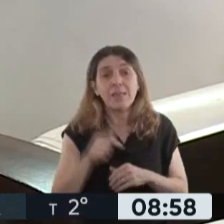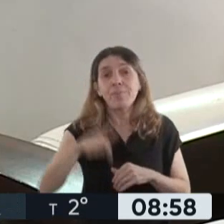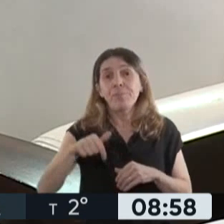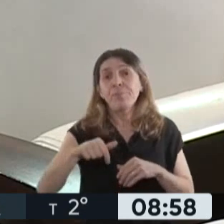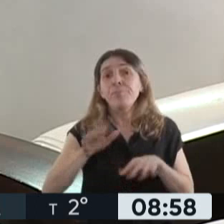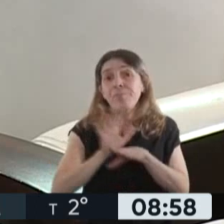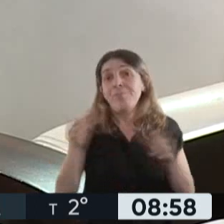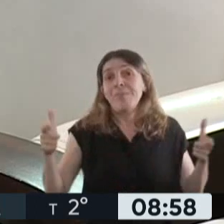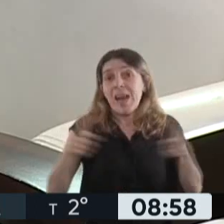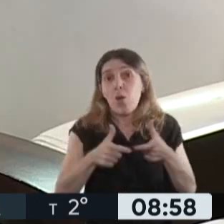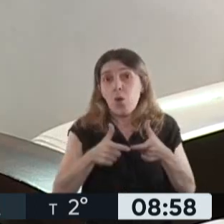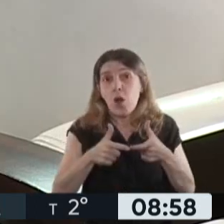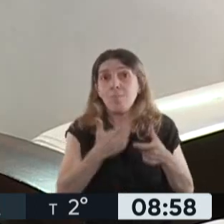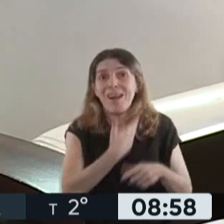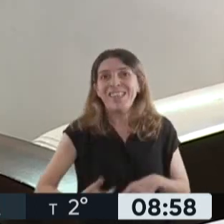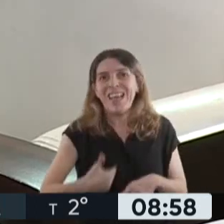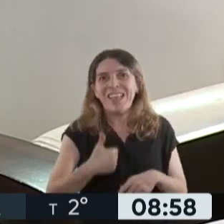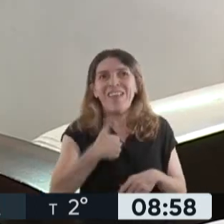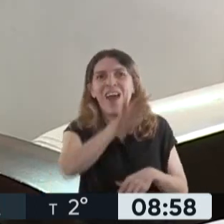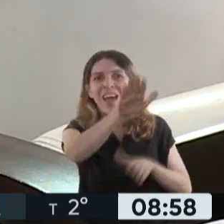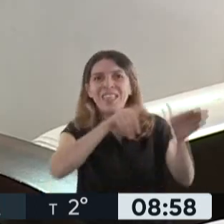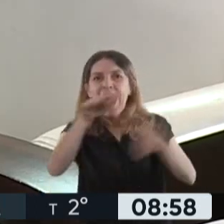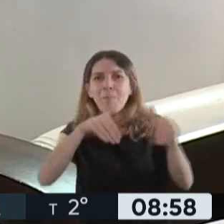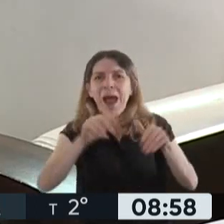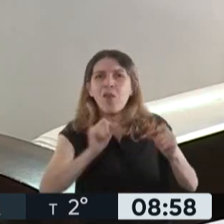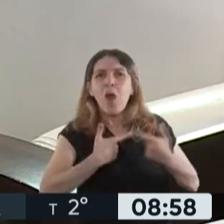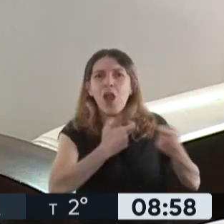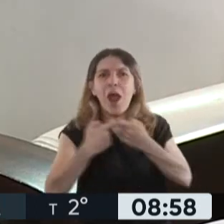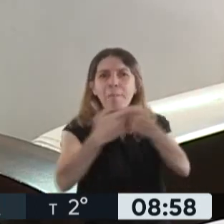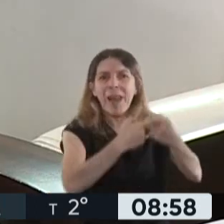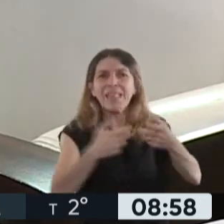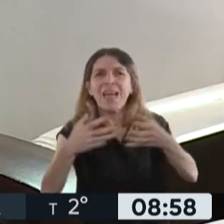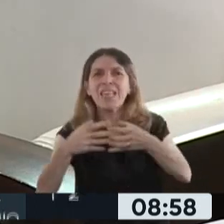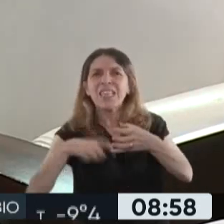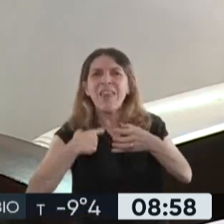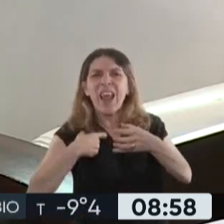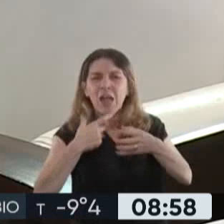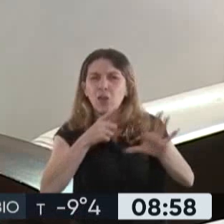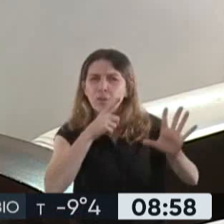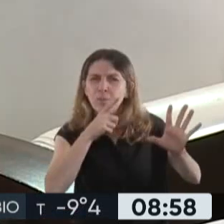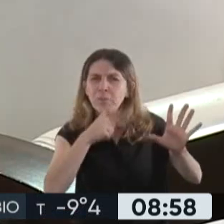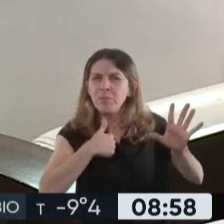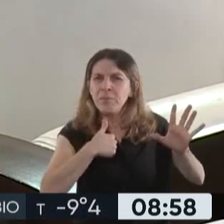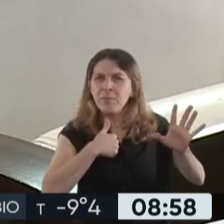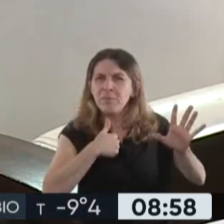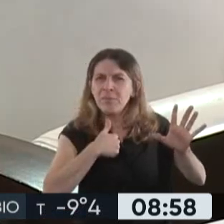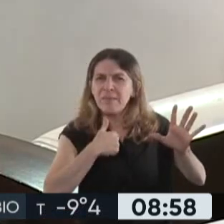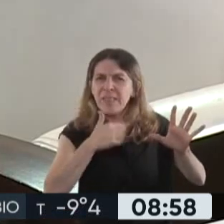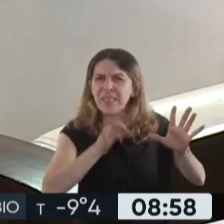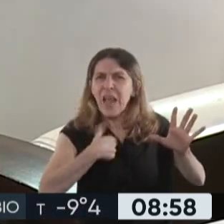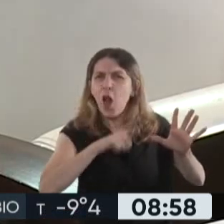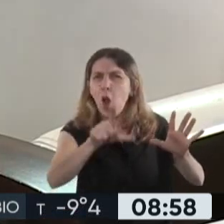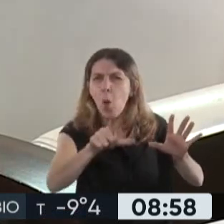de trabajo que prevé convocar el presidente a empresarios y sindicalistas, si lo puede confirmar, entiendo que el lunes va a iniciar esta consulta.